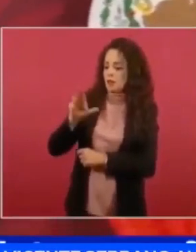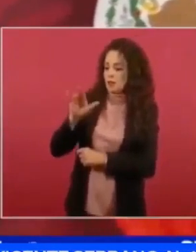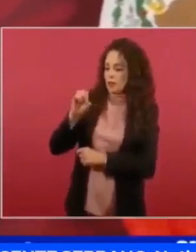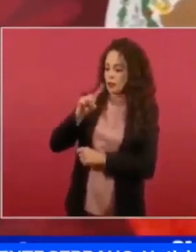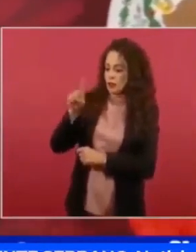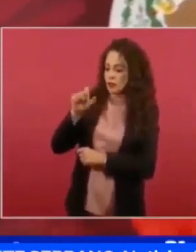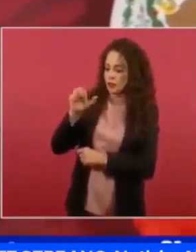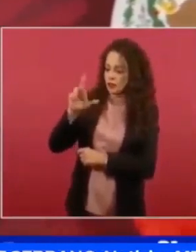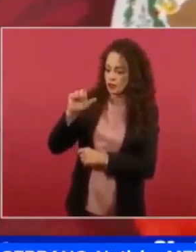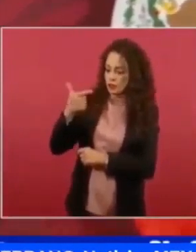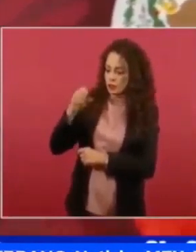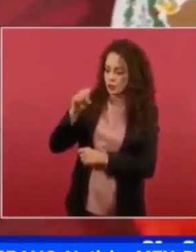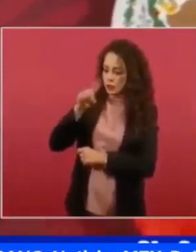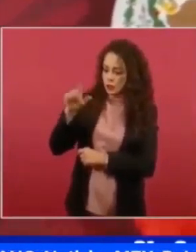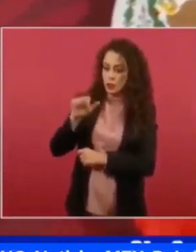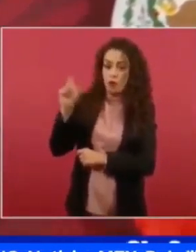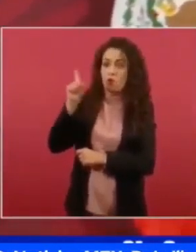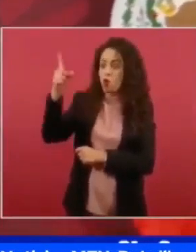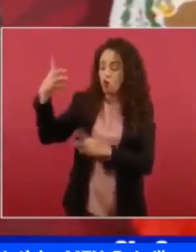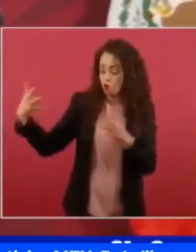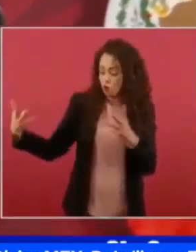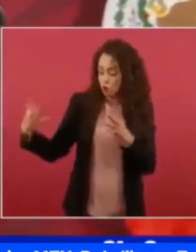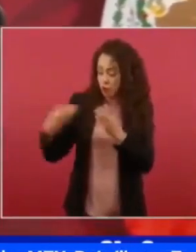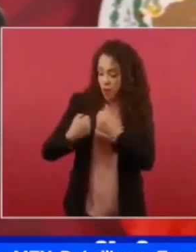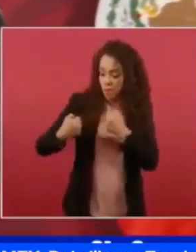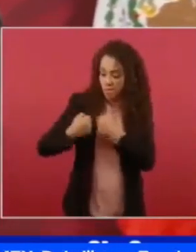era de México,